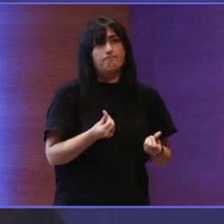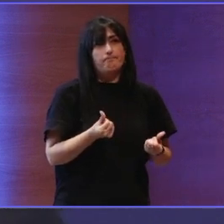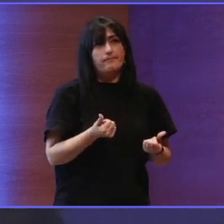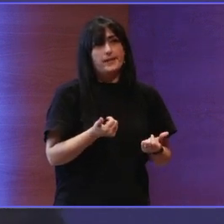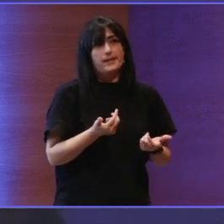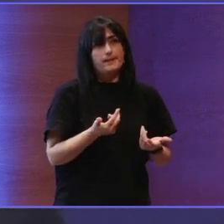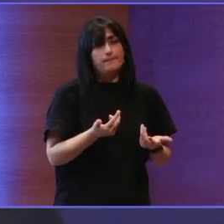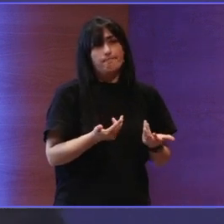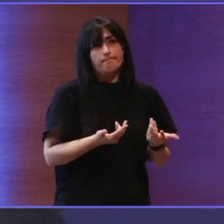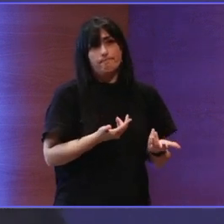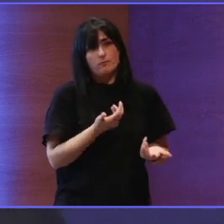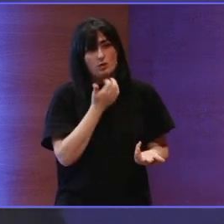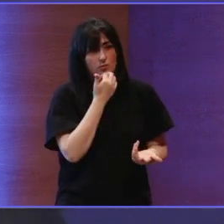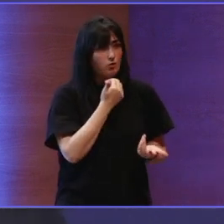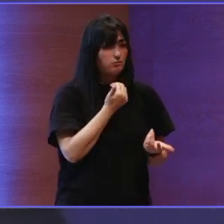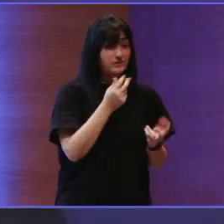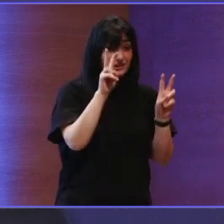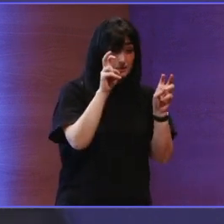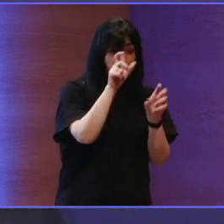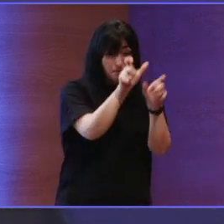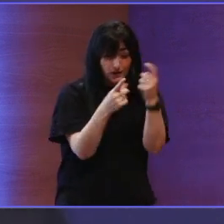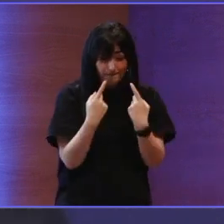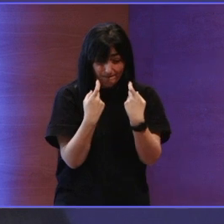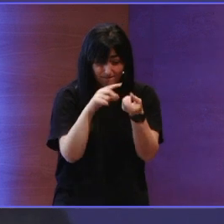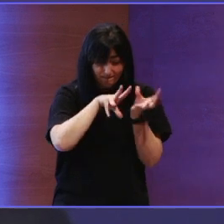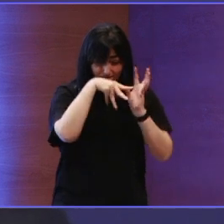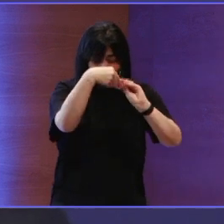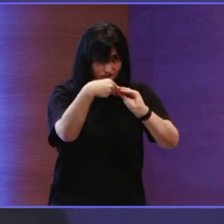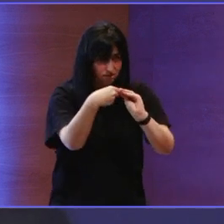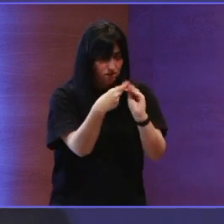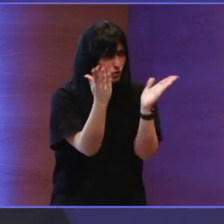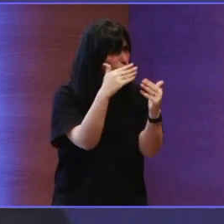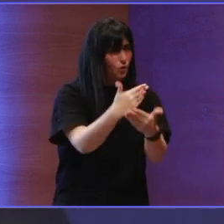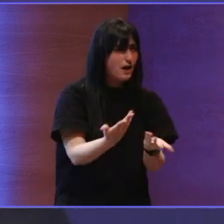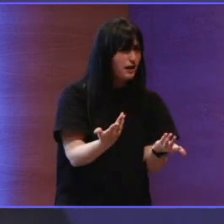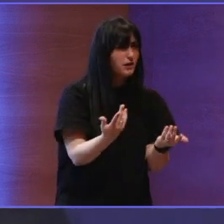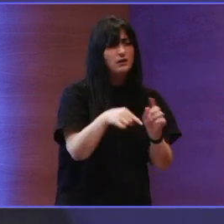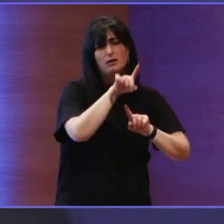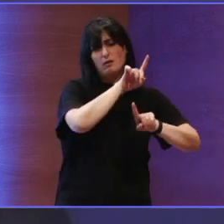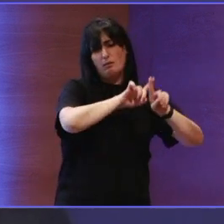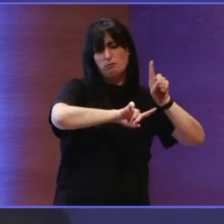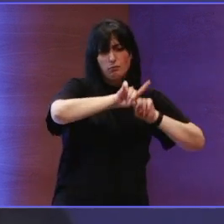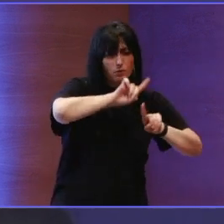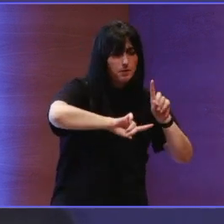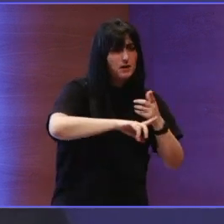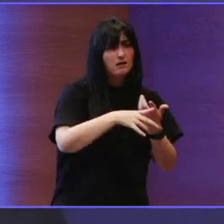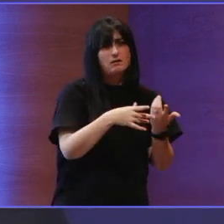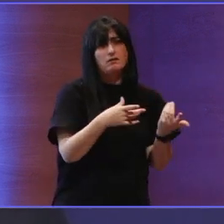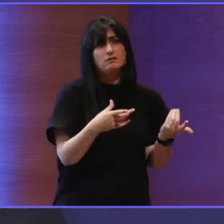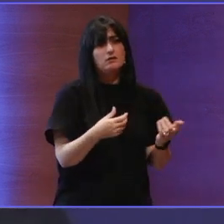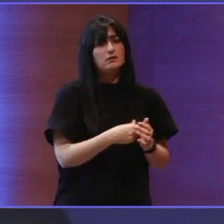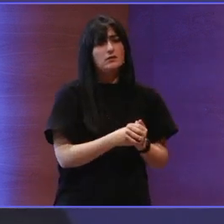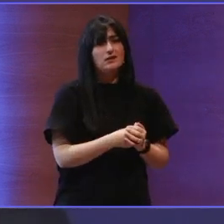de de ajuste a las necesidades a satisfacer eh de problemática de de desver